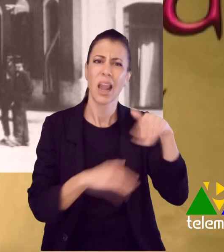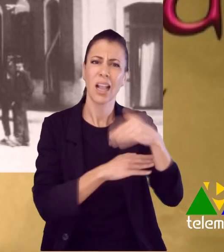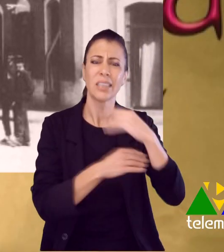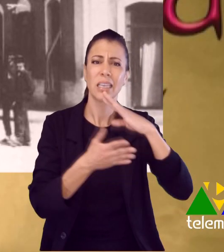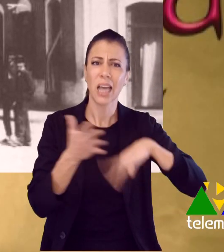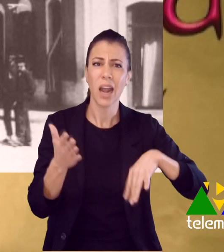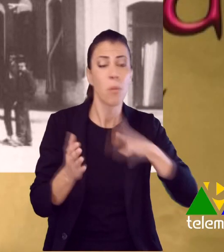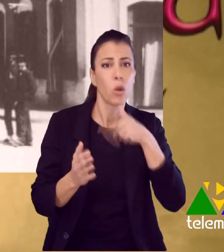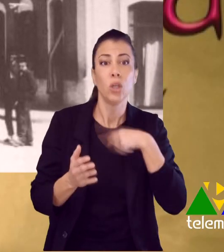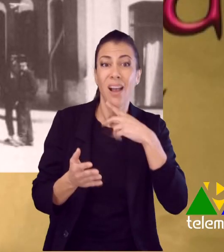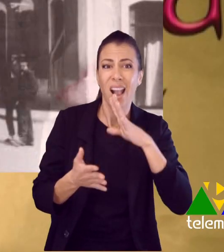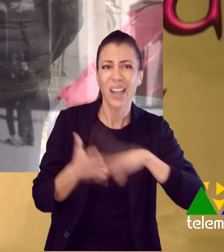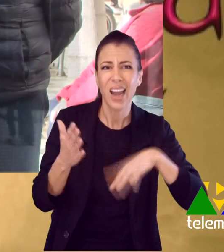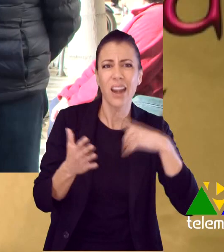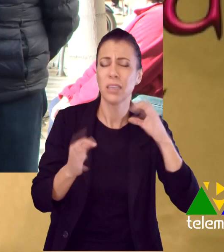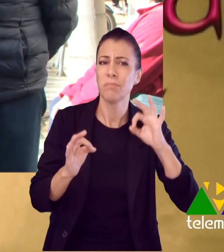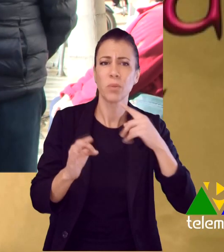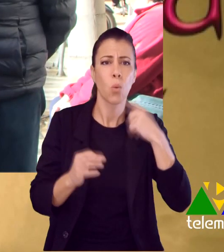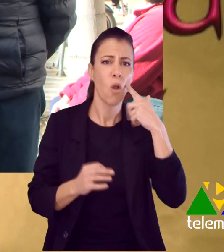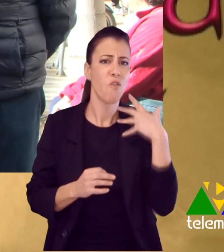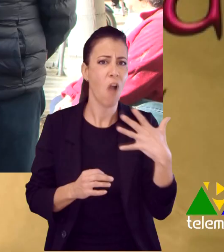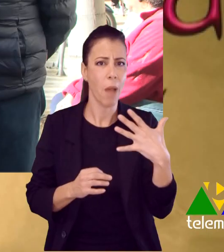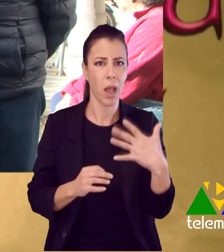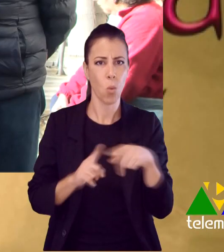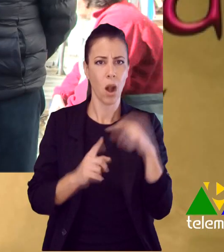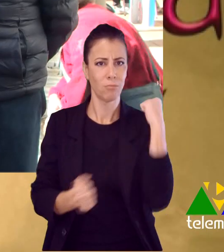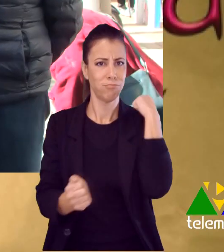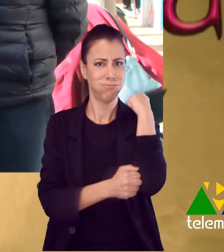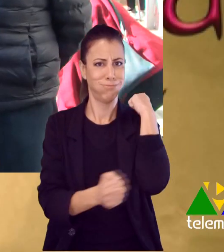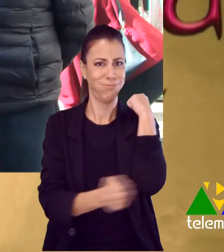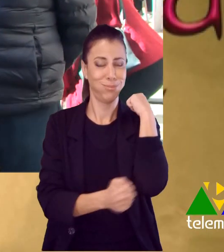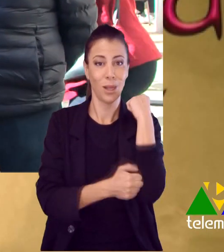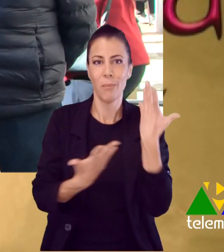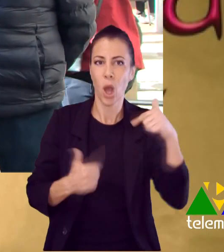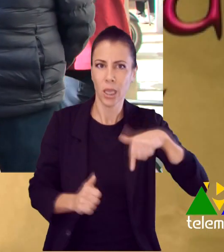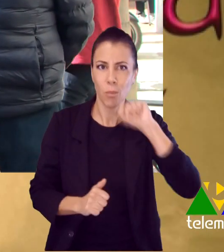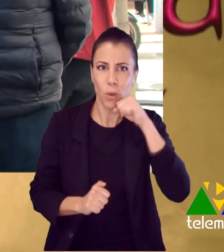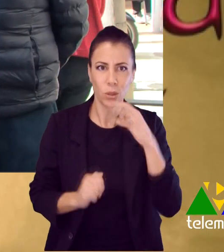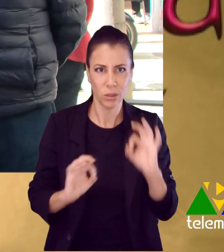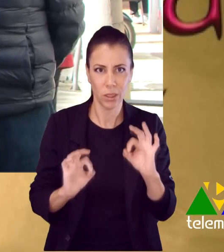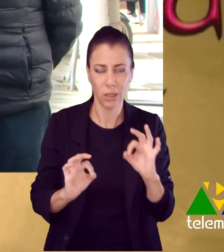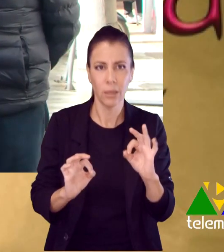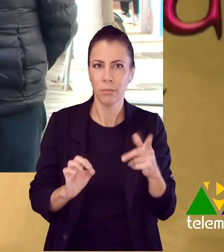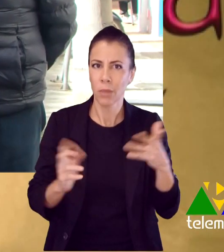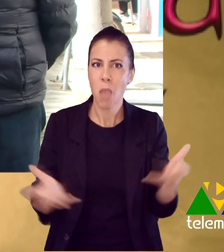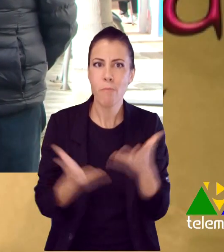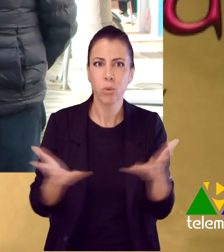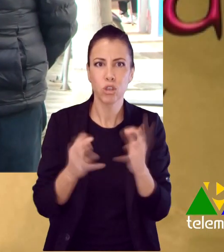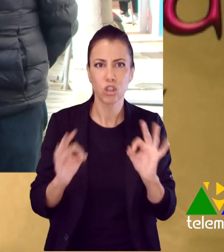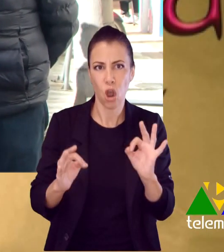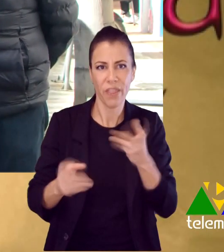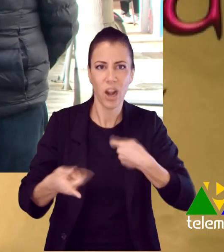también, los cuales siempre tienen esa fama de agarrados, pero aquí en Motril fueron impulsores